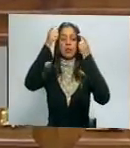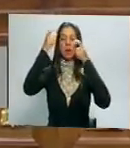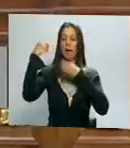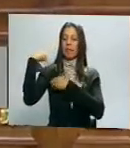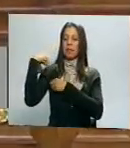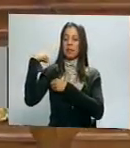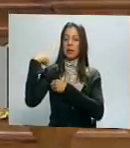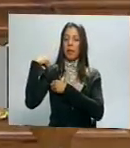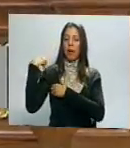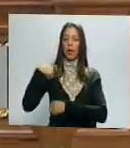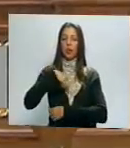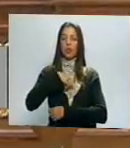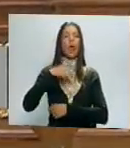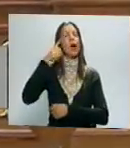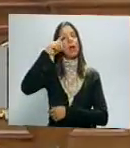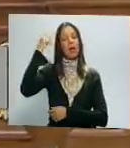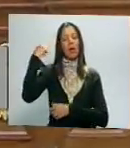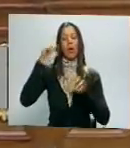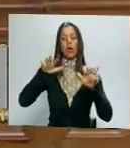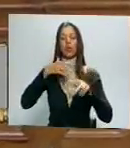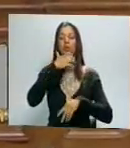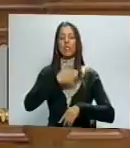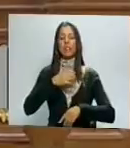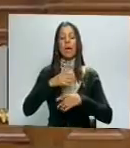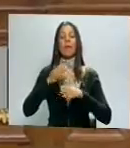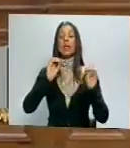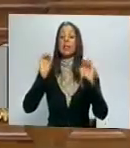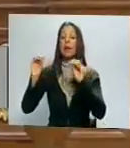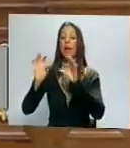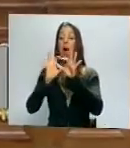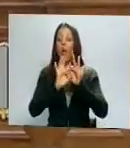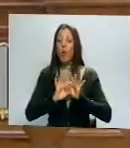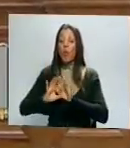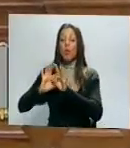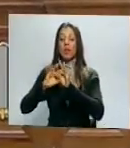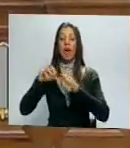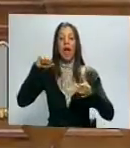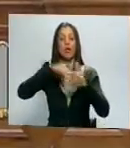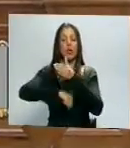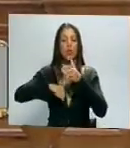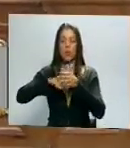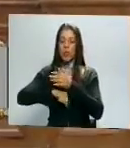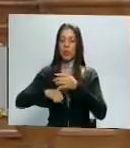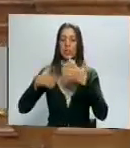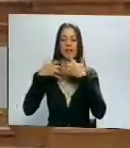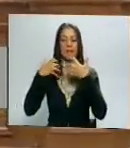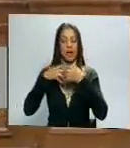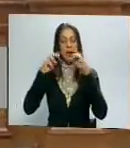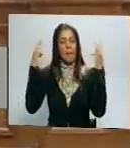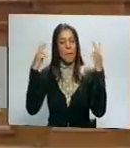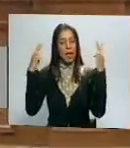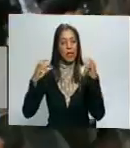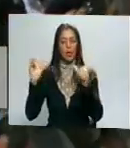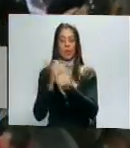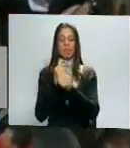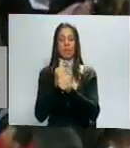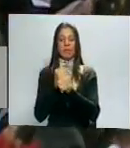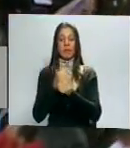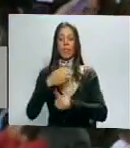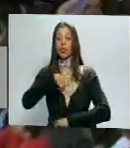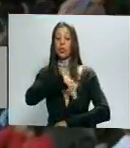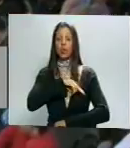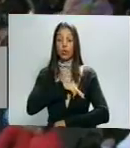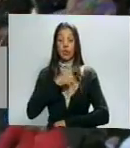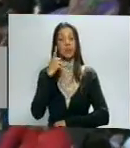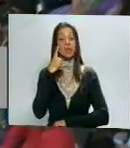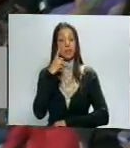Chávez, aquel 8 de diciembre, unidad, lucha, batalla y victoria. Y estaremos además, porque